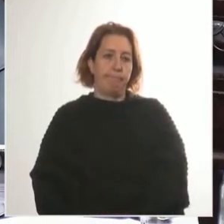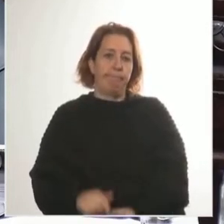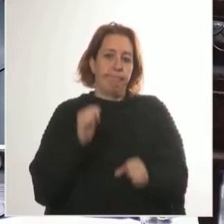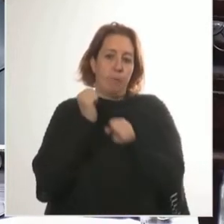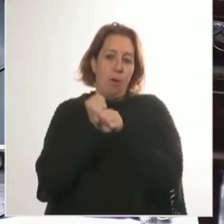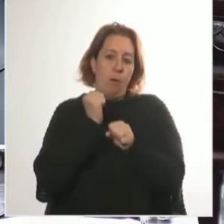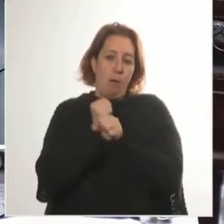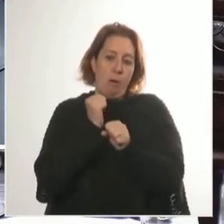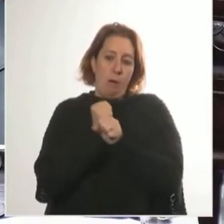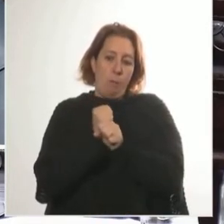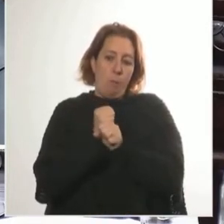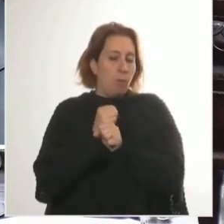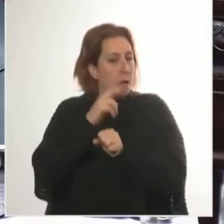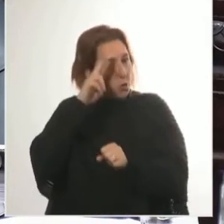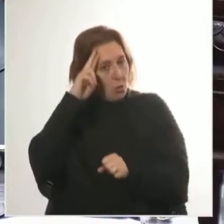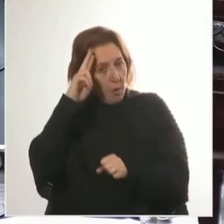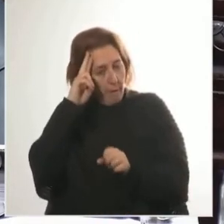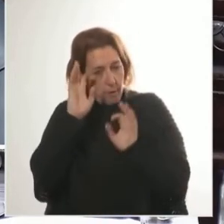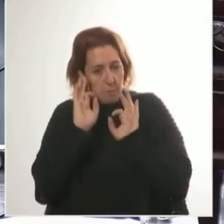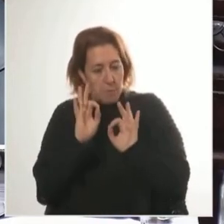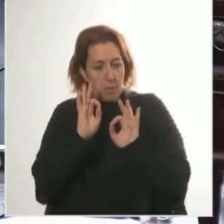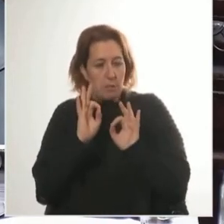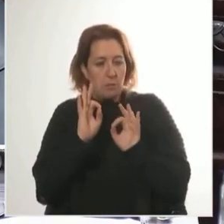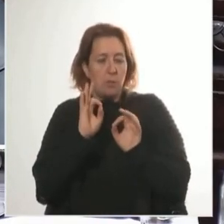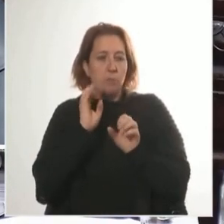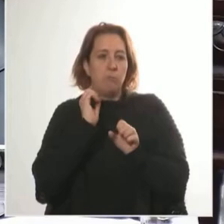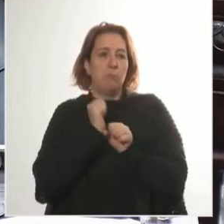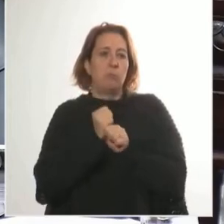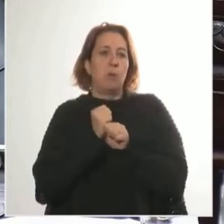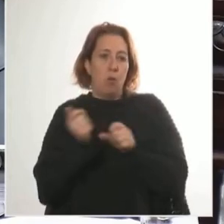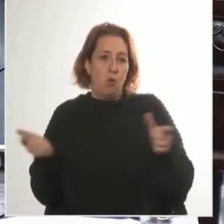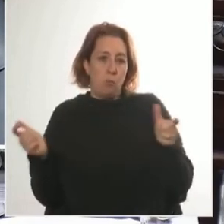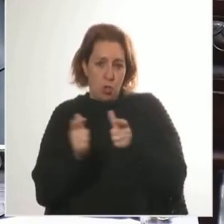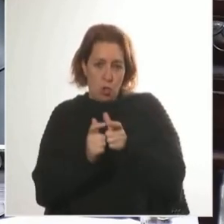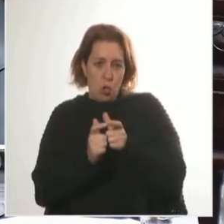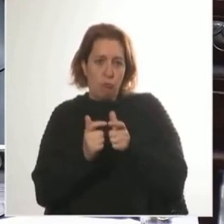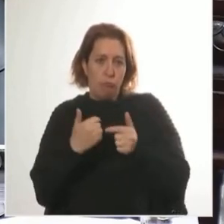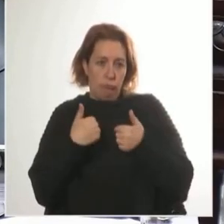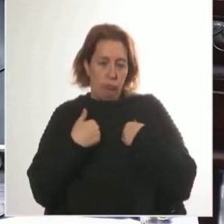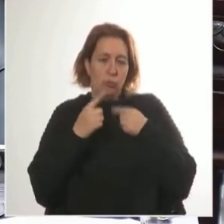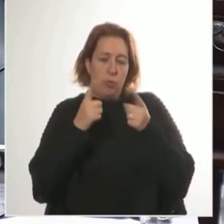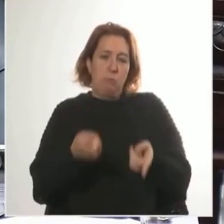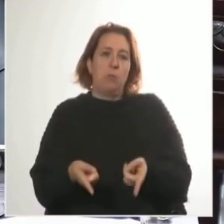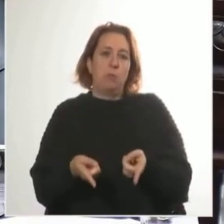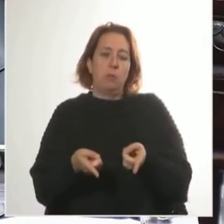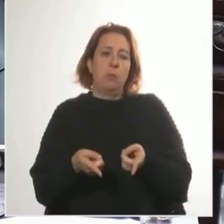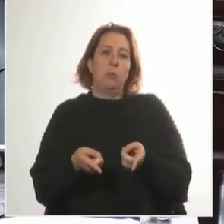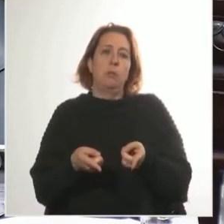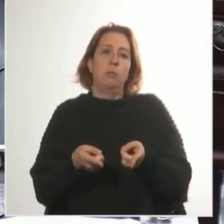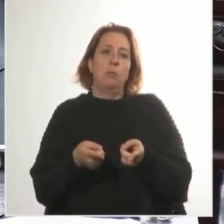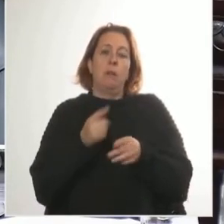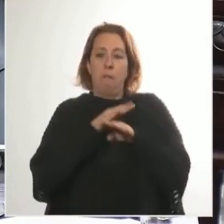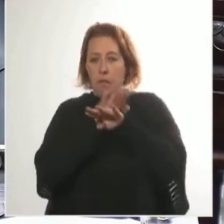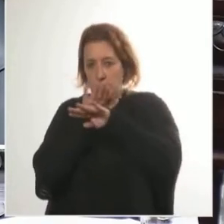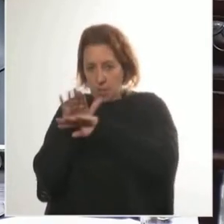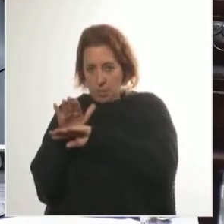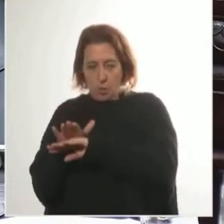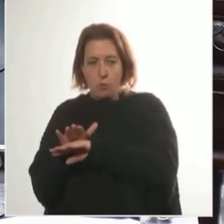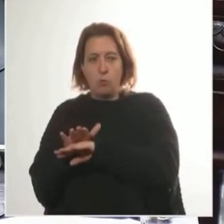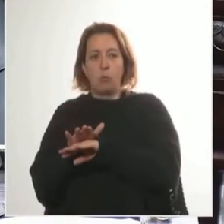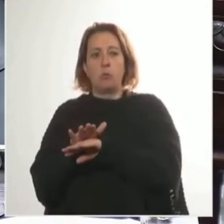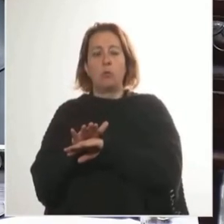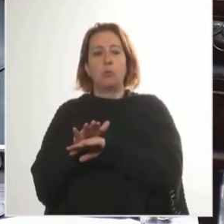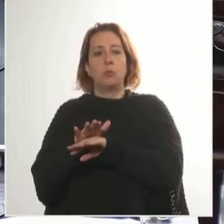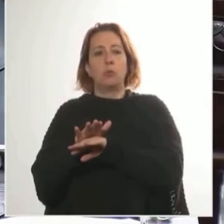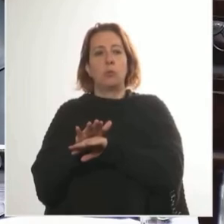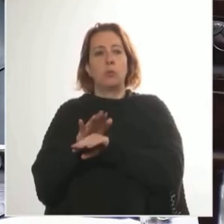Trabajamos razonablemente a nivel de la comisión, me sumo a la felicitación